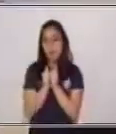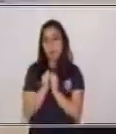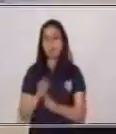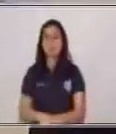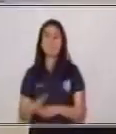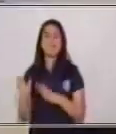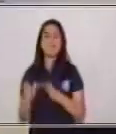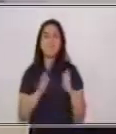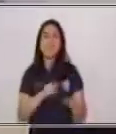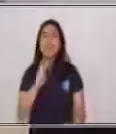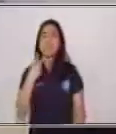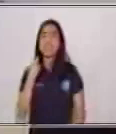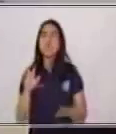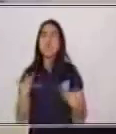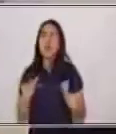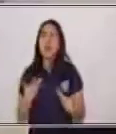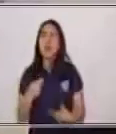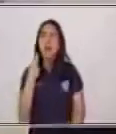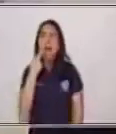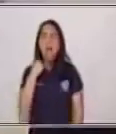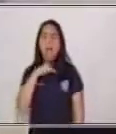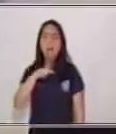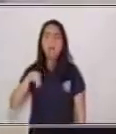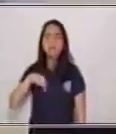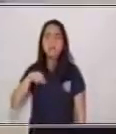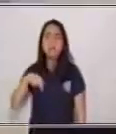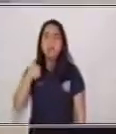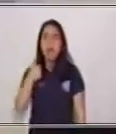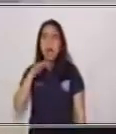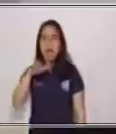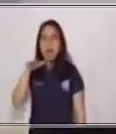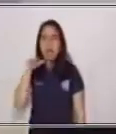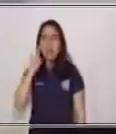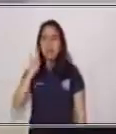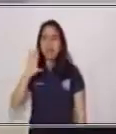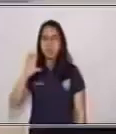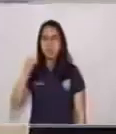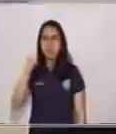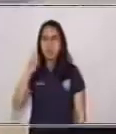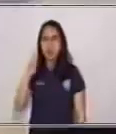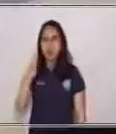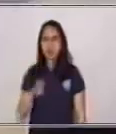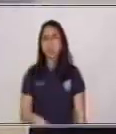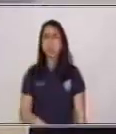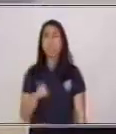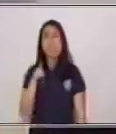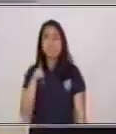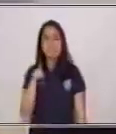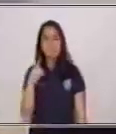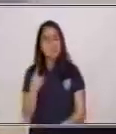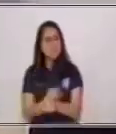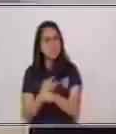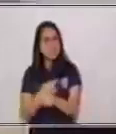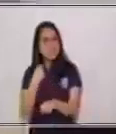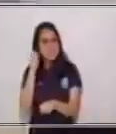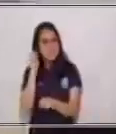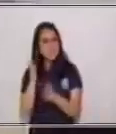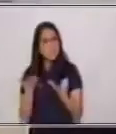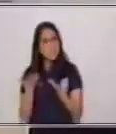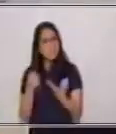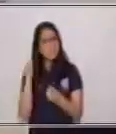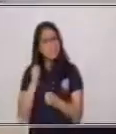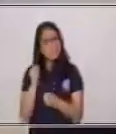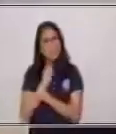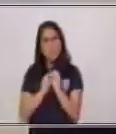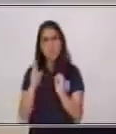¿En dónde crees tú que va la tilde? ¿En dónde recae la sílaba tónica? Correcto, en la penúltima. Entonces,